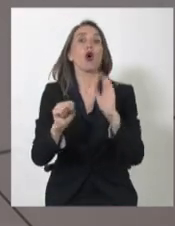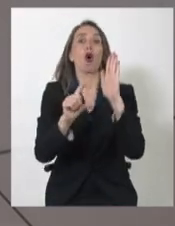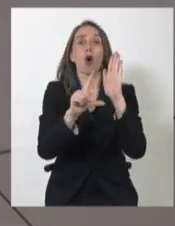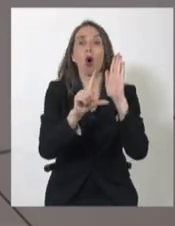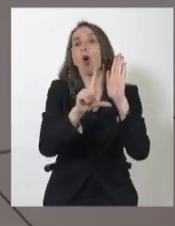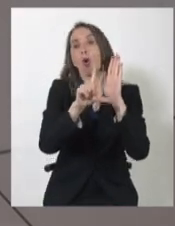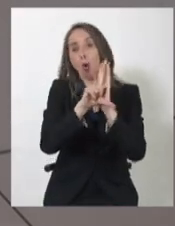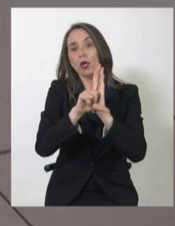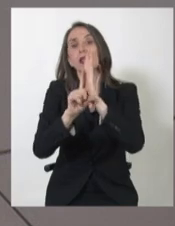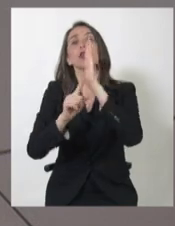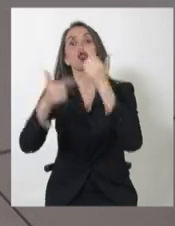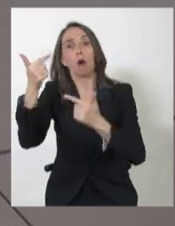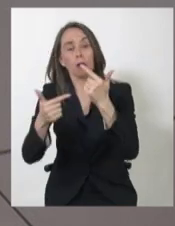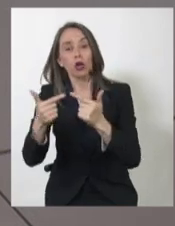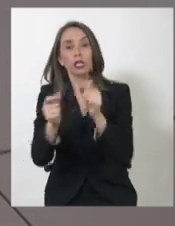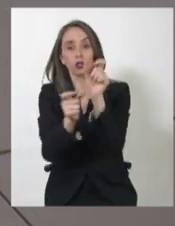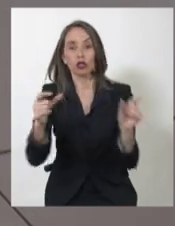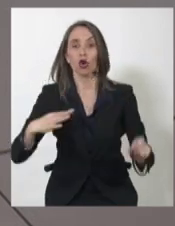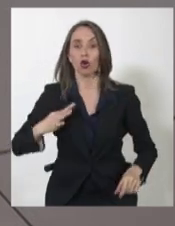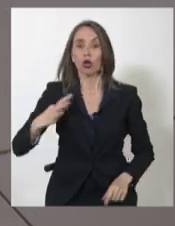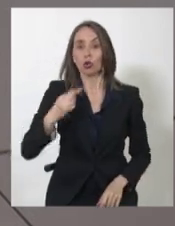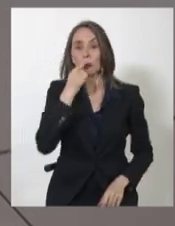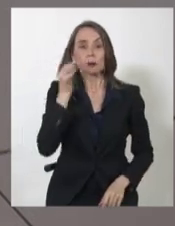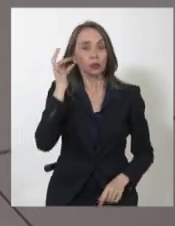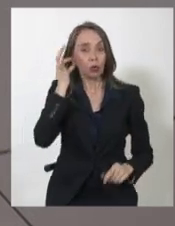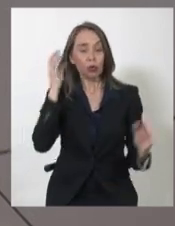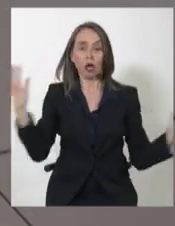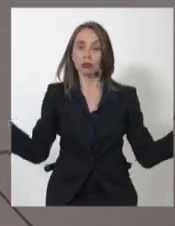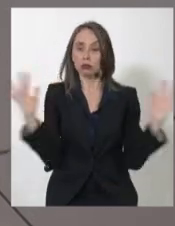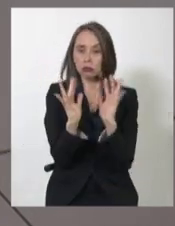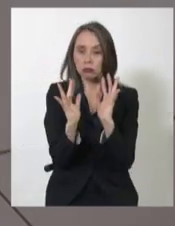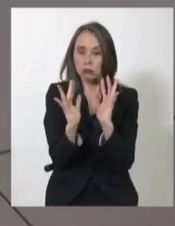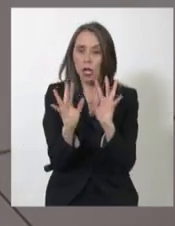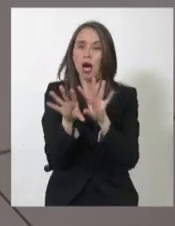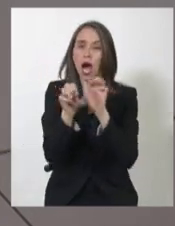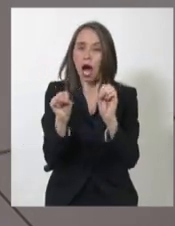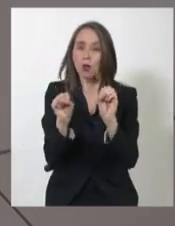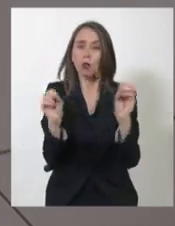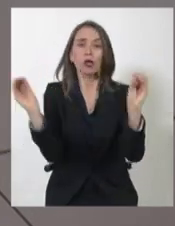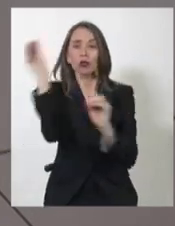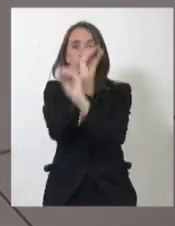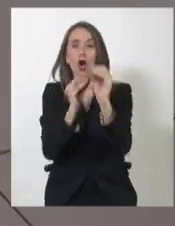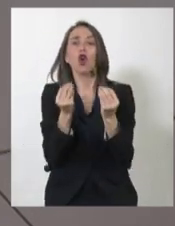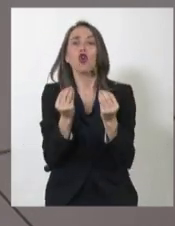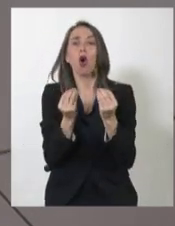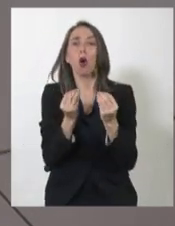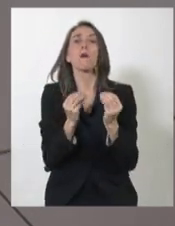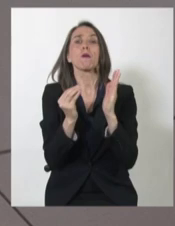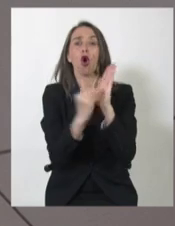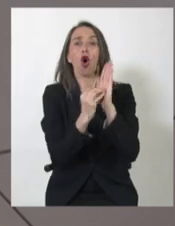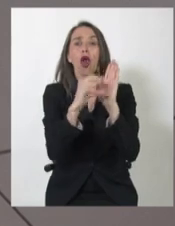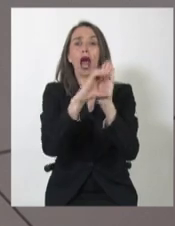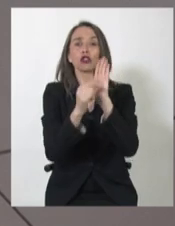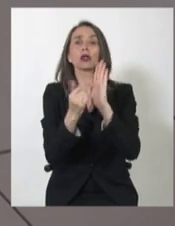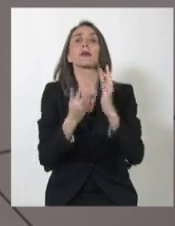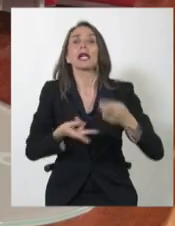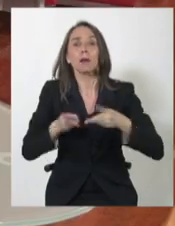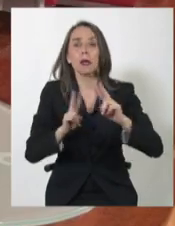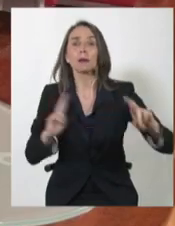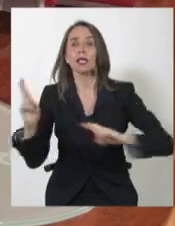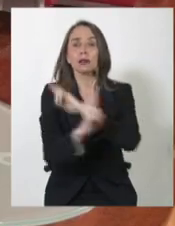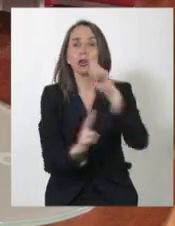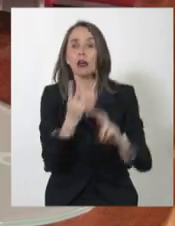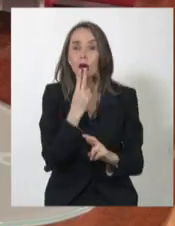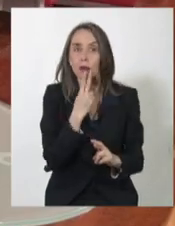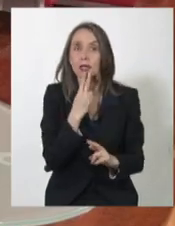tanto, tenemos que ser los ciudadanos y ciudadanas quienes nos ponemos de acuerdo para convivir. Y en ese sentido, ¿qué es una asamblea constituyente